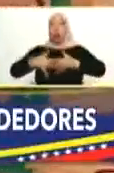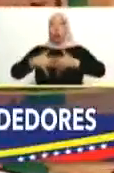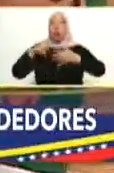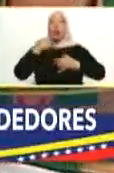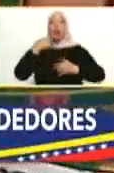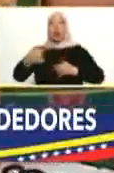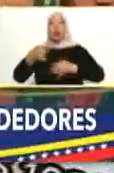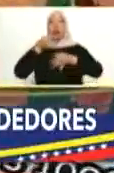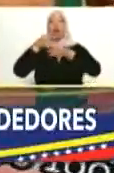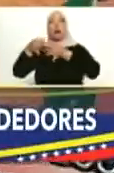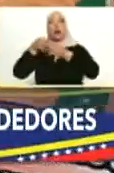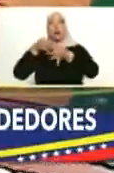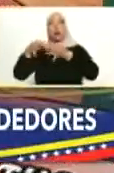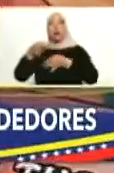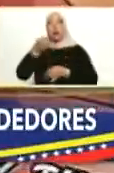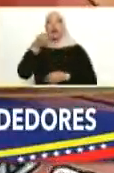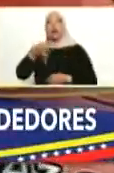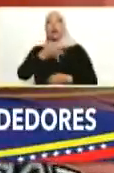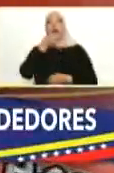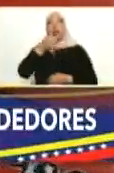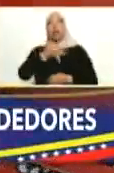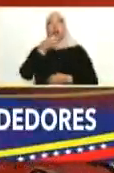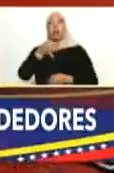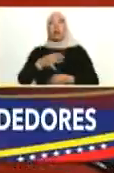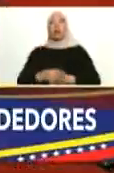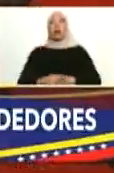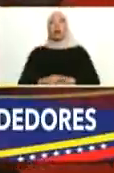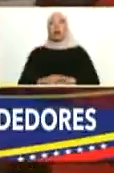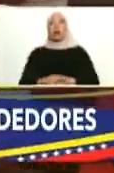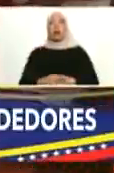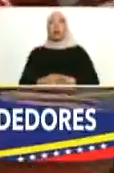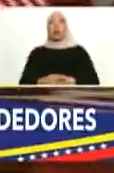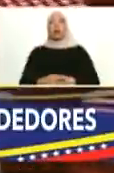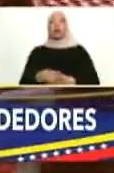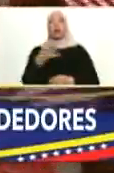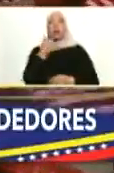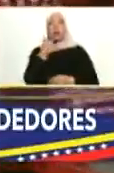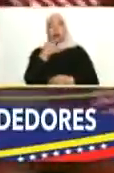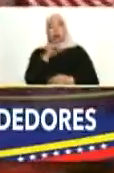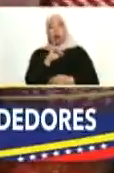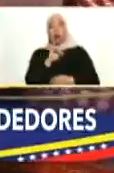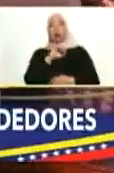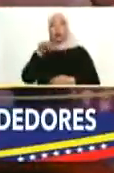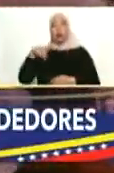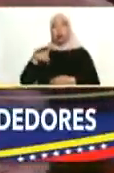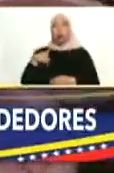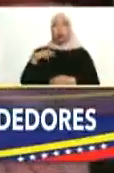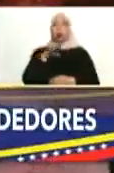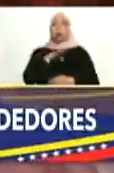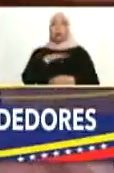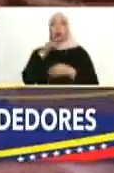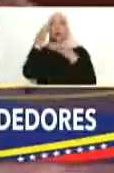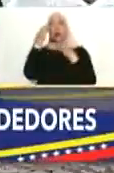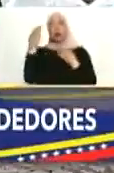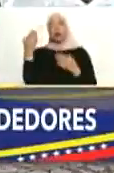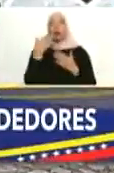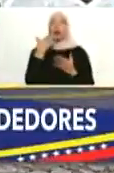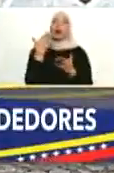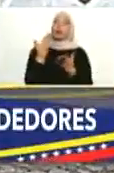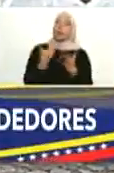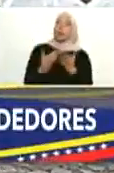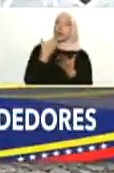tardes, presidente, señor gobernador, las autoridades presentes del Banco del Tesoro. Reciban un cordial saludo y un